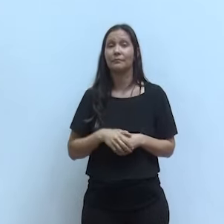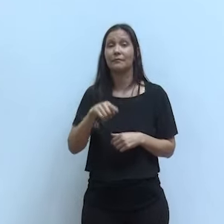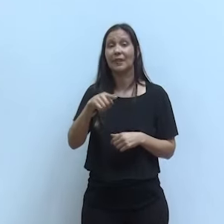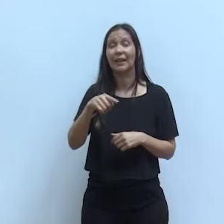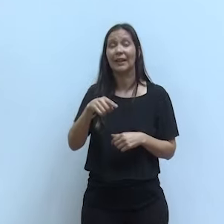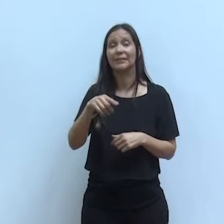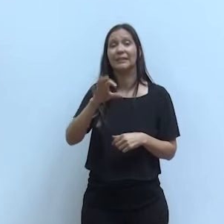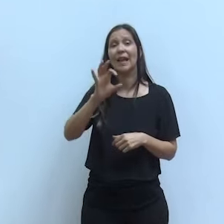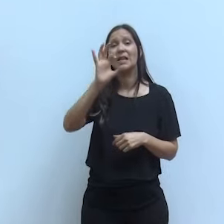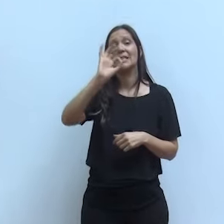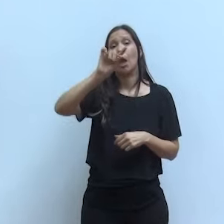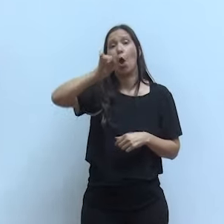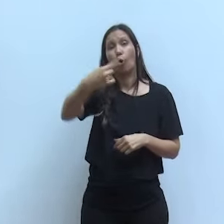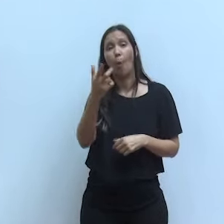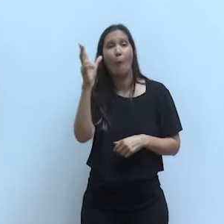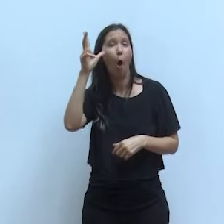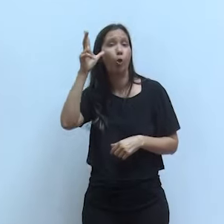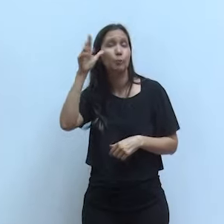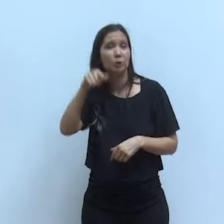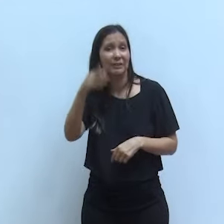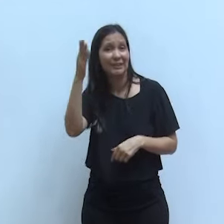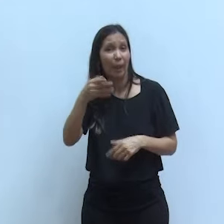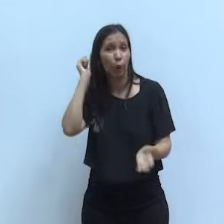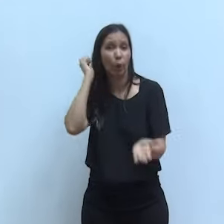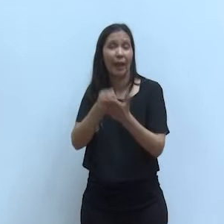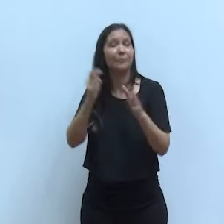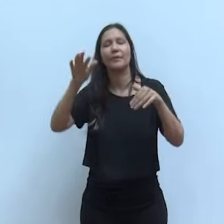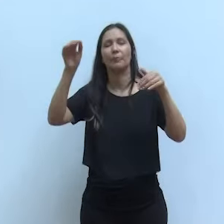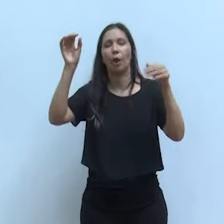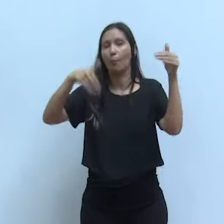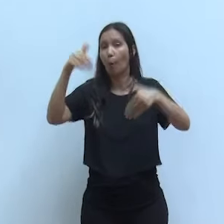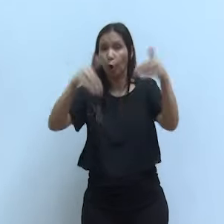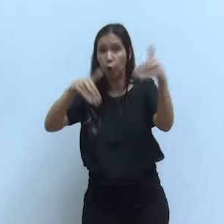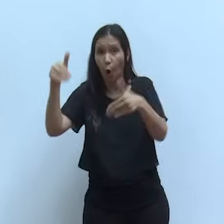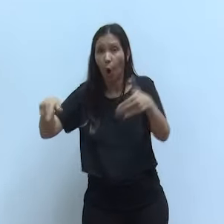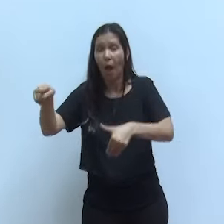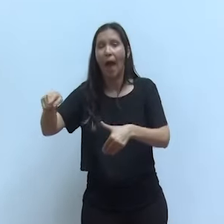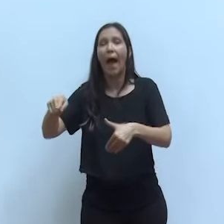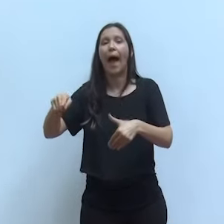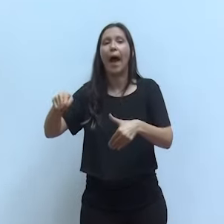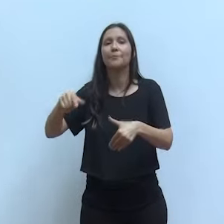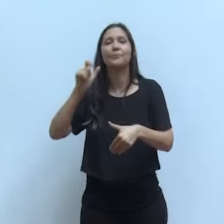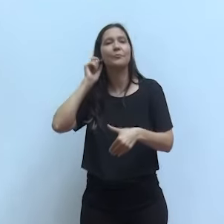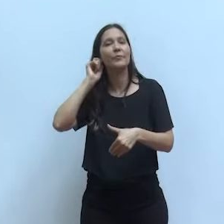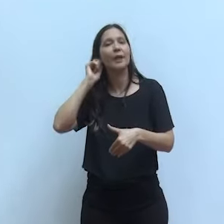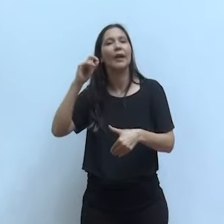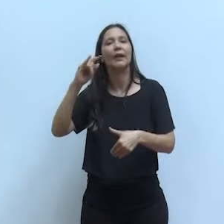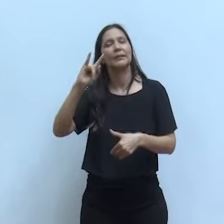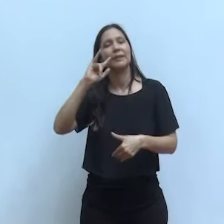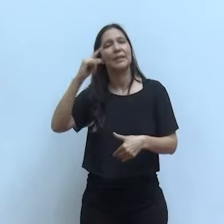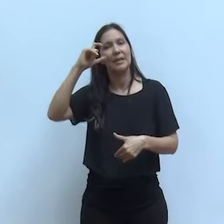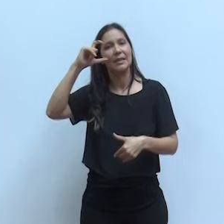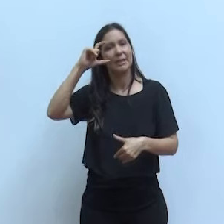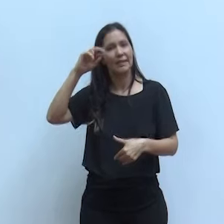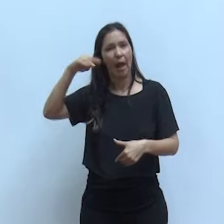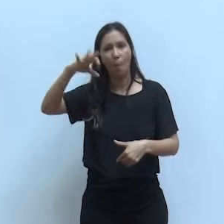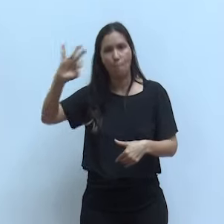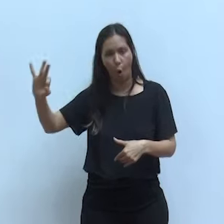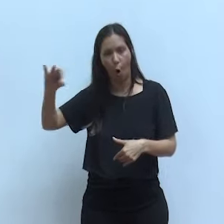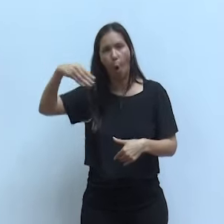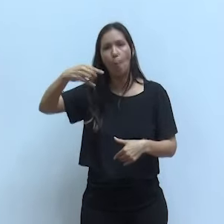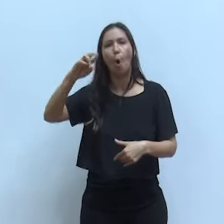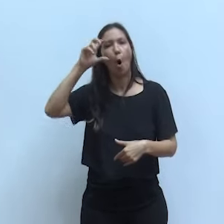y quizás un poquito más y lo otro que se ve claramente es que no hay liberales clásicos esto de un